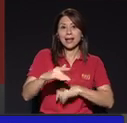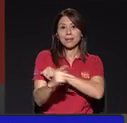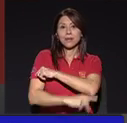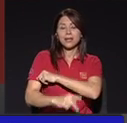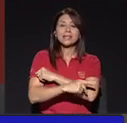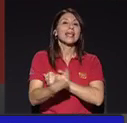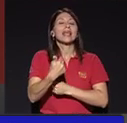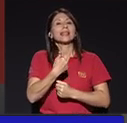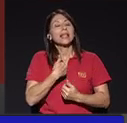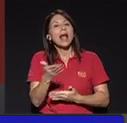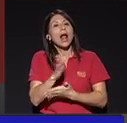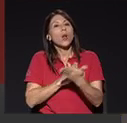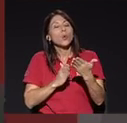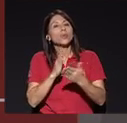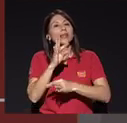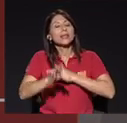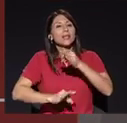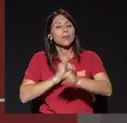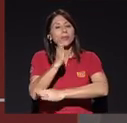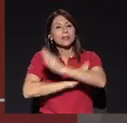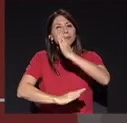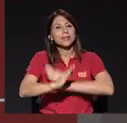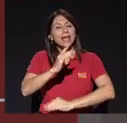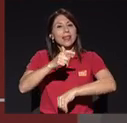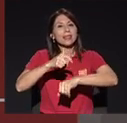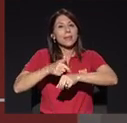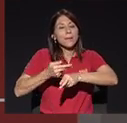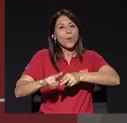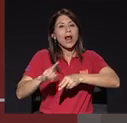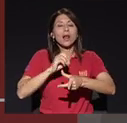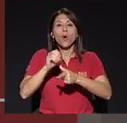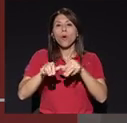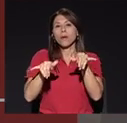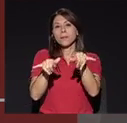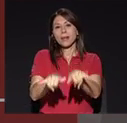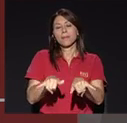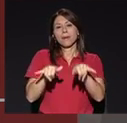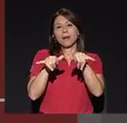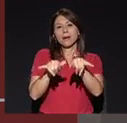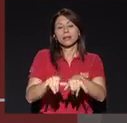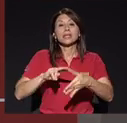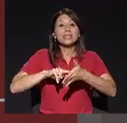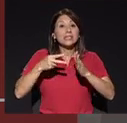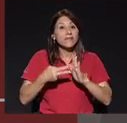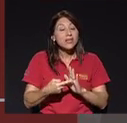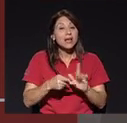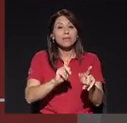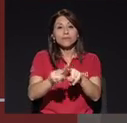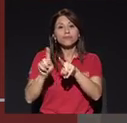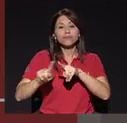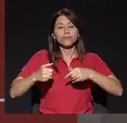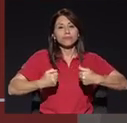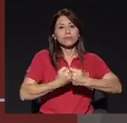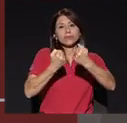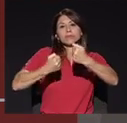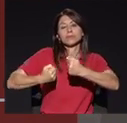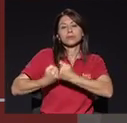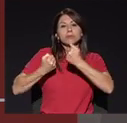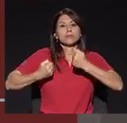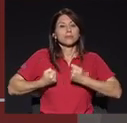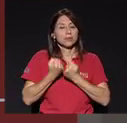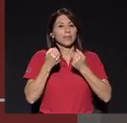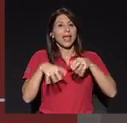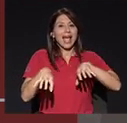sufren algún tipo de discapacidad temporal o permanente. Esto implica una serie de retos y actividades